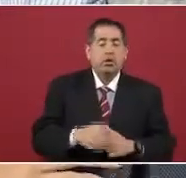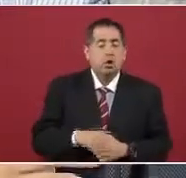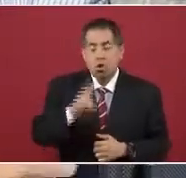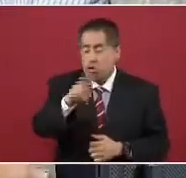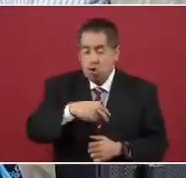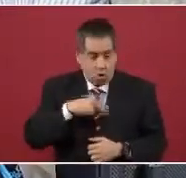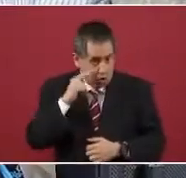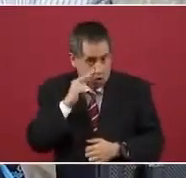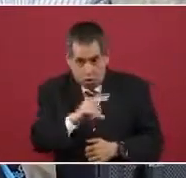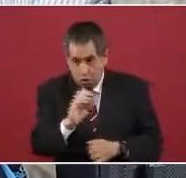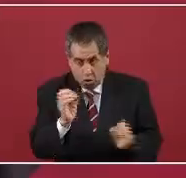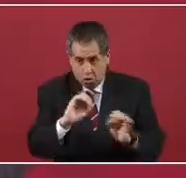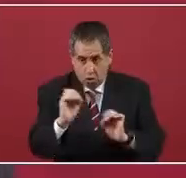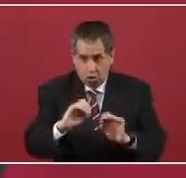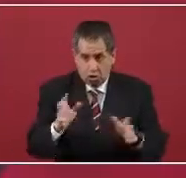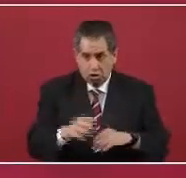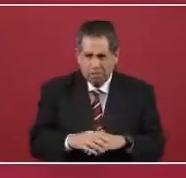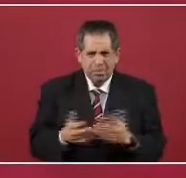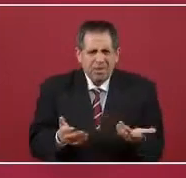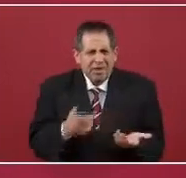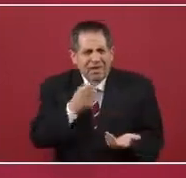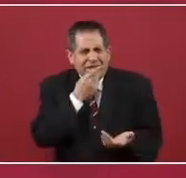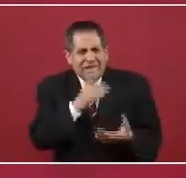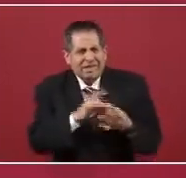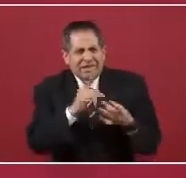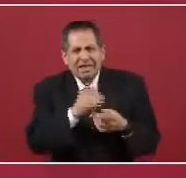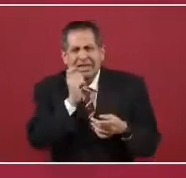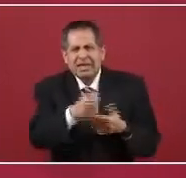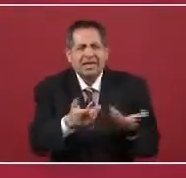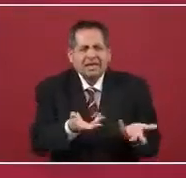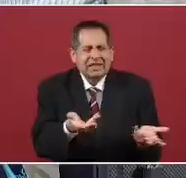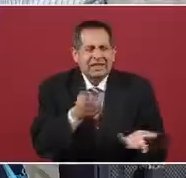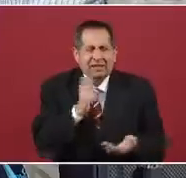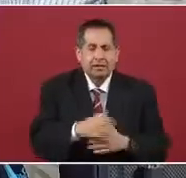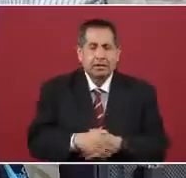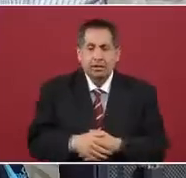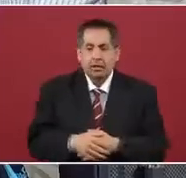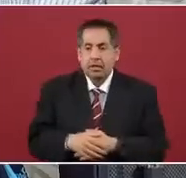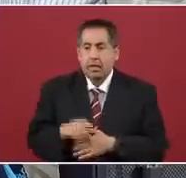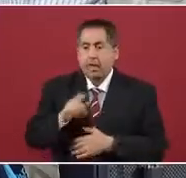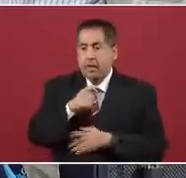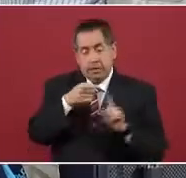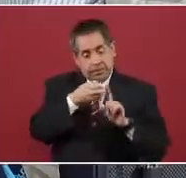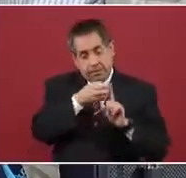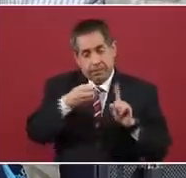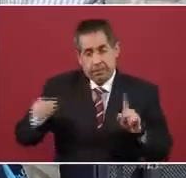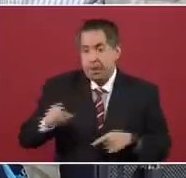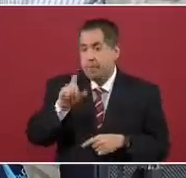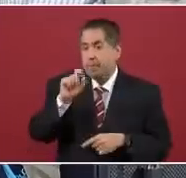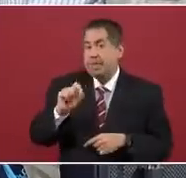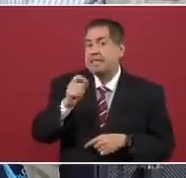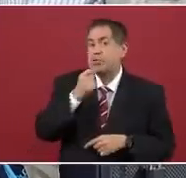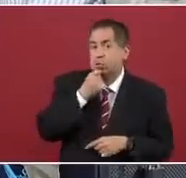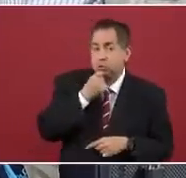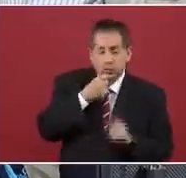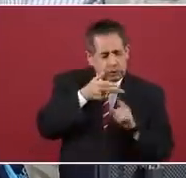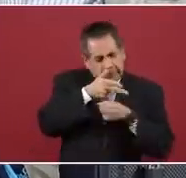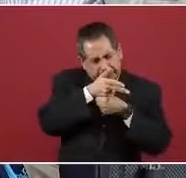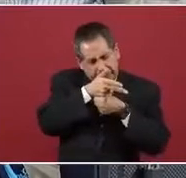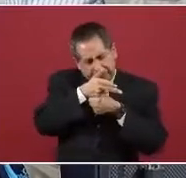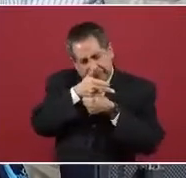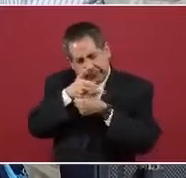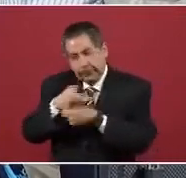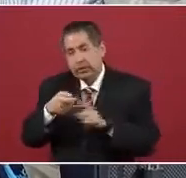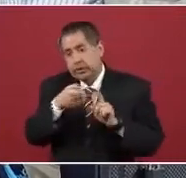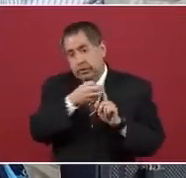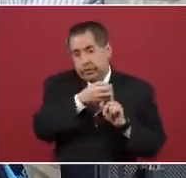pero a ver, ¿en qué consiste? Son 20 minutos en donde justamente antes